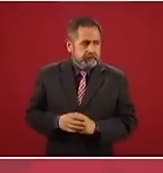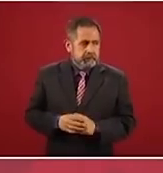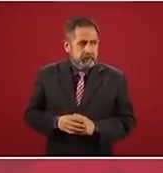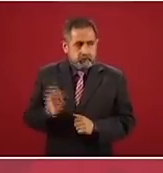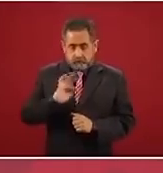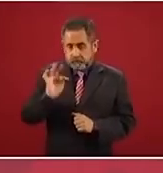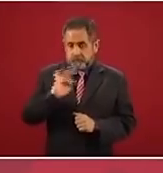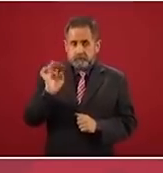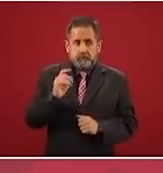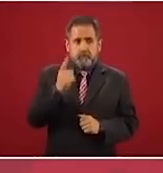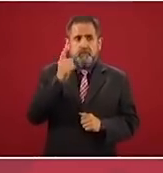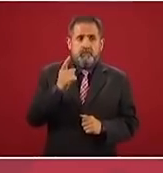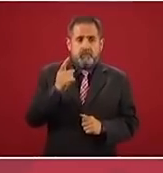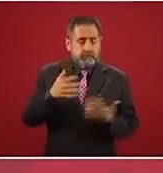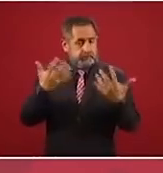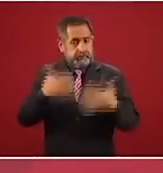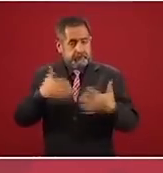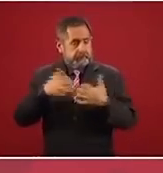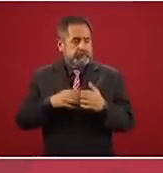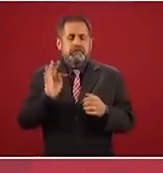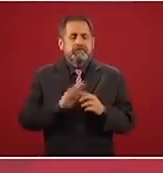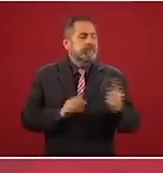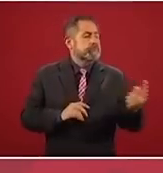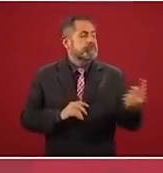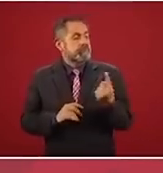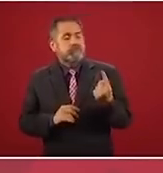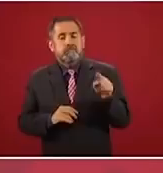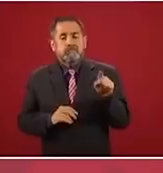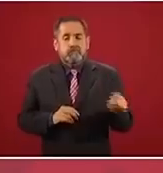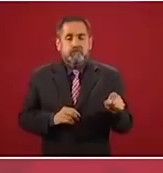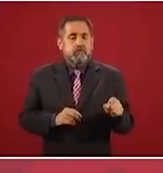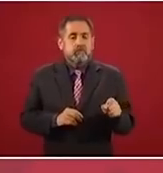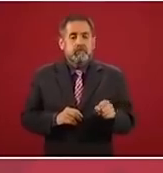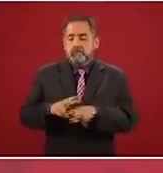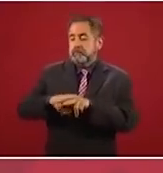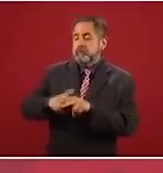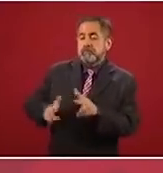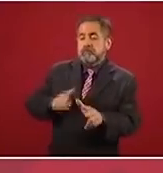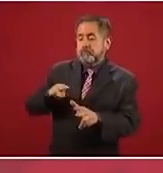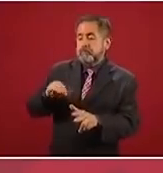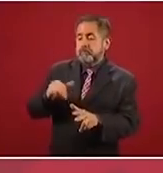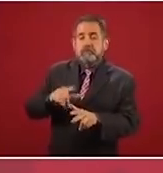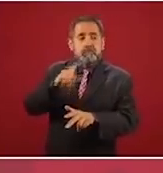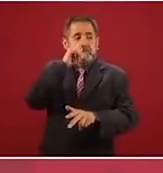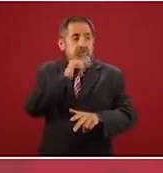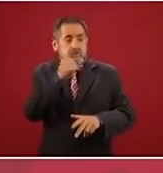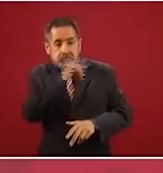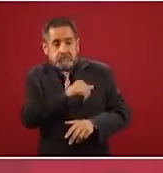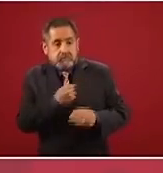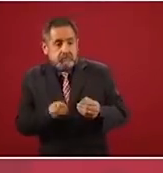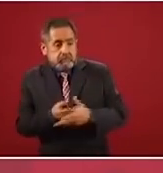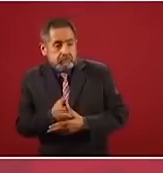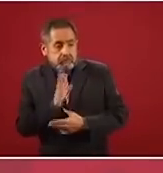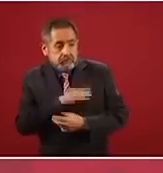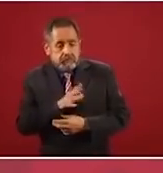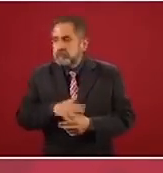si una de las empresas de un tramo del Tren Maya no cumple, ya no